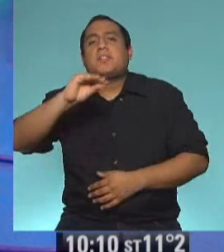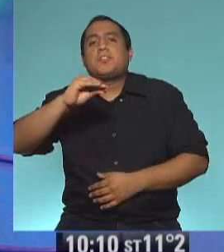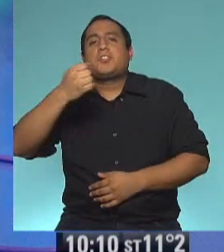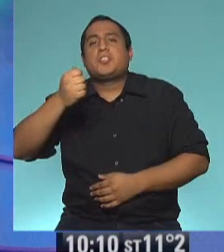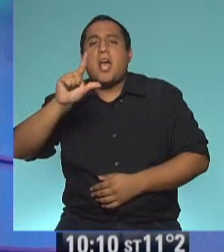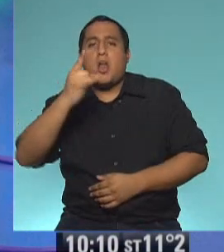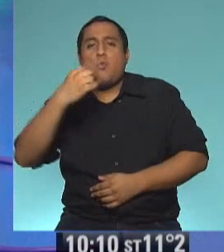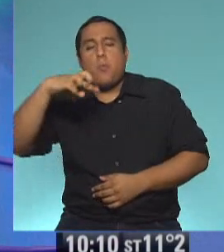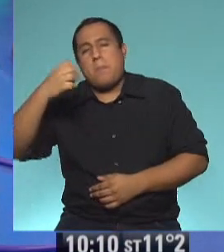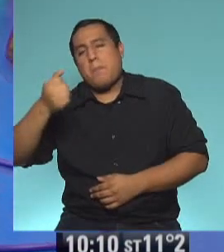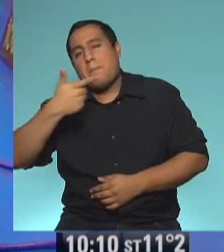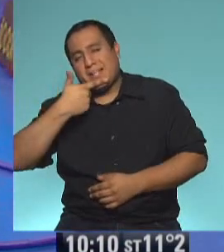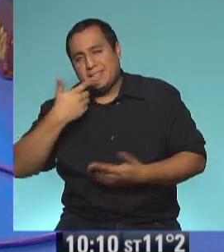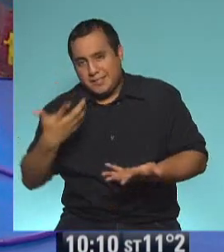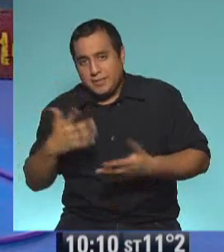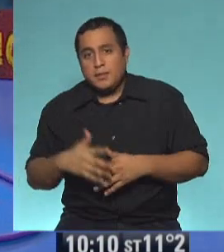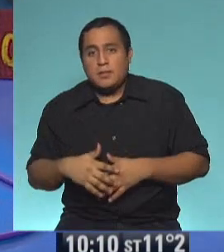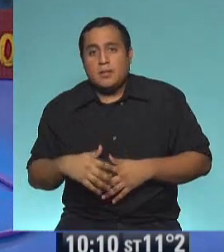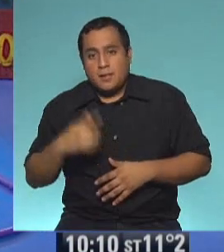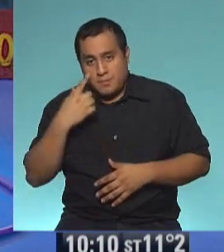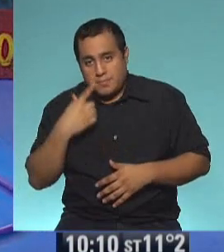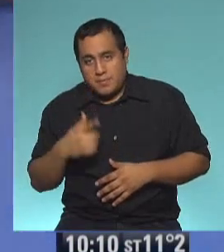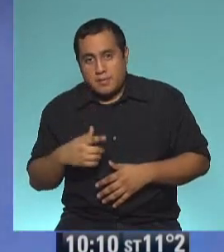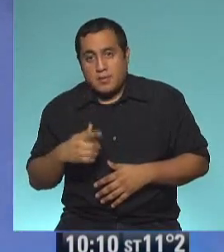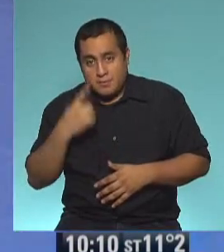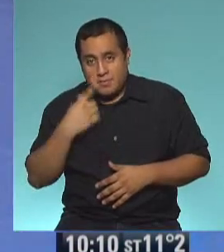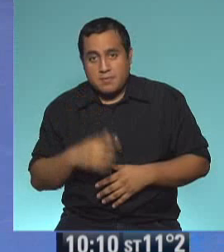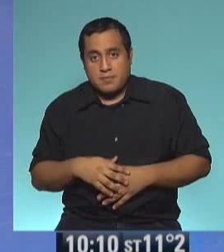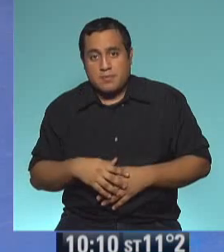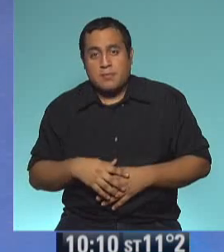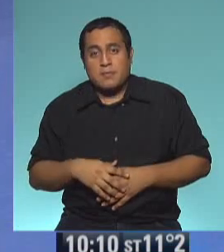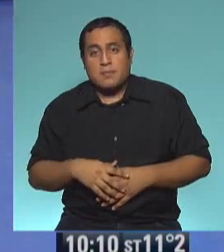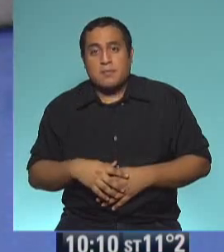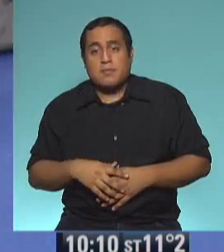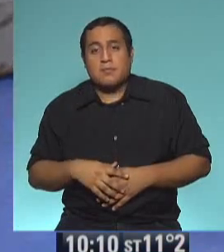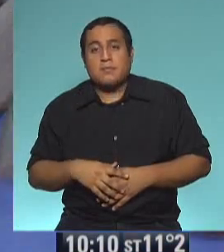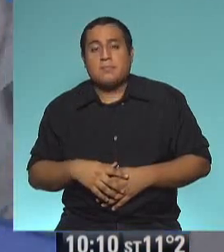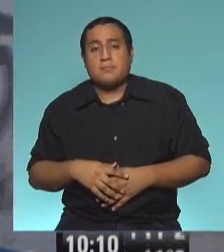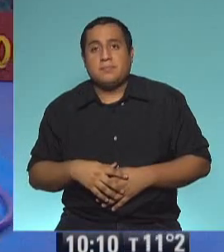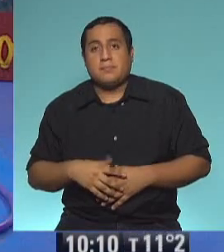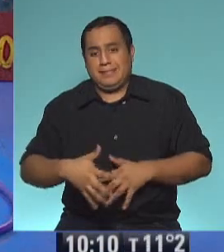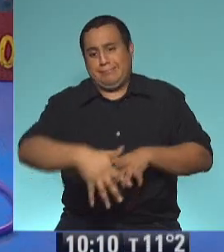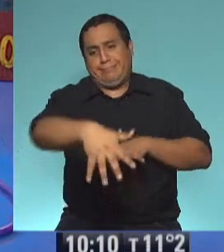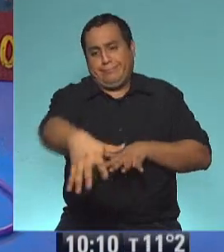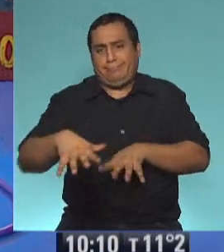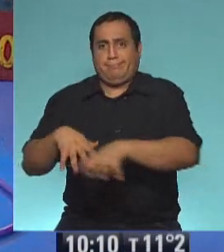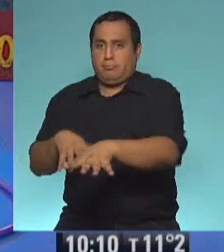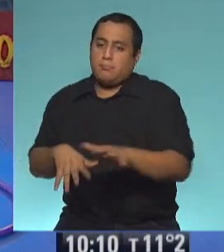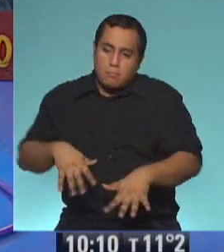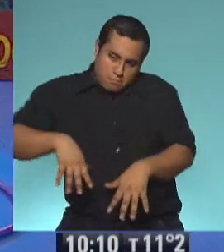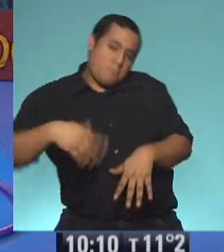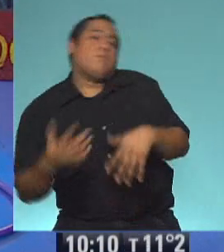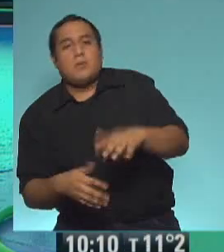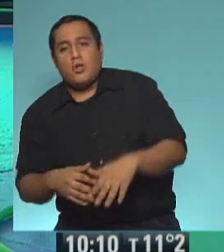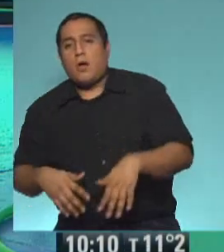zapatero caminan, a tus zapatos. Y muchos caminan así, porque con estos zapatos caminar así se hace un poco complejo. Como son muy, muy grandotes los zapatos, claro, caminan